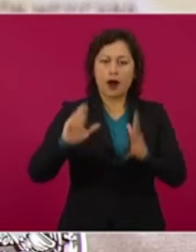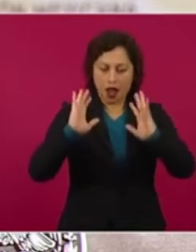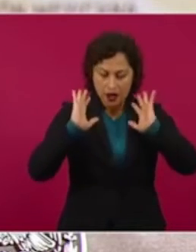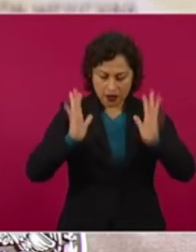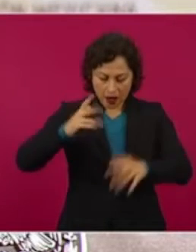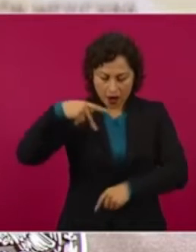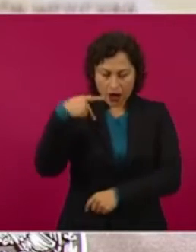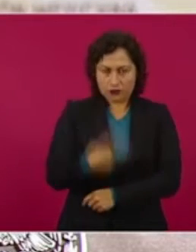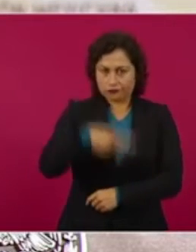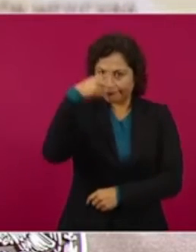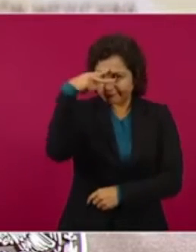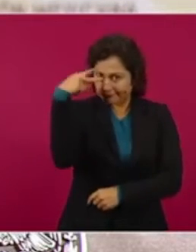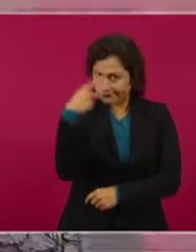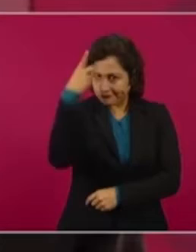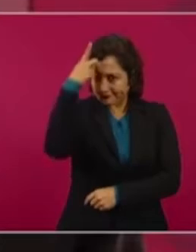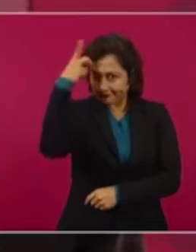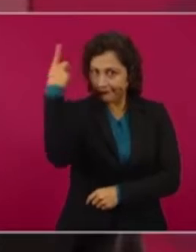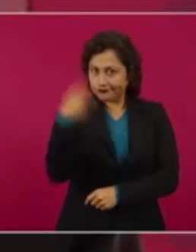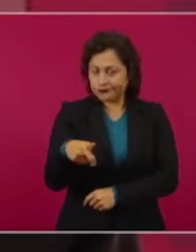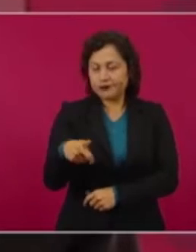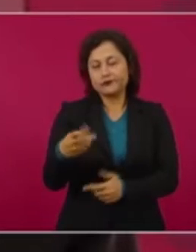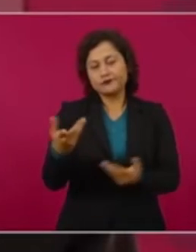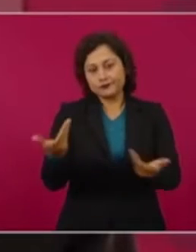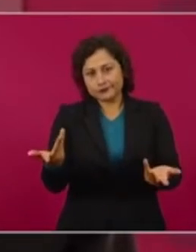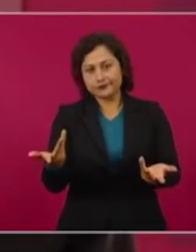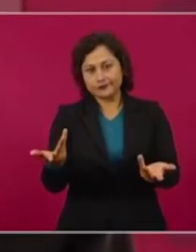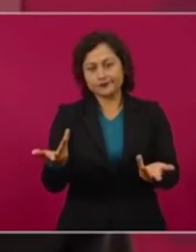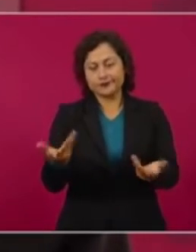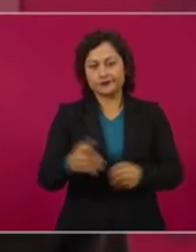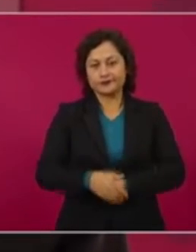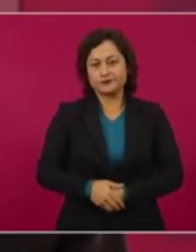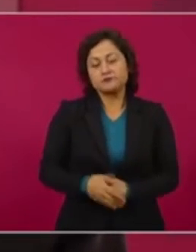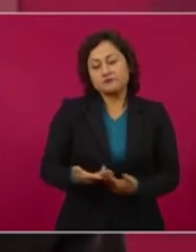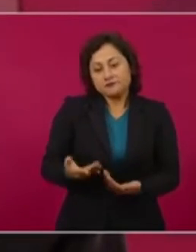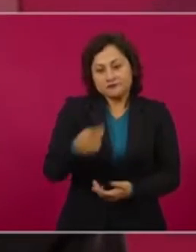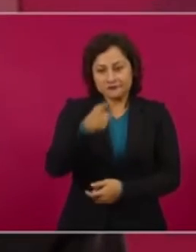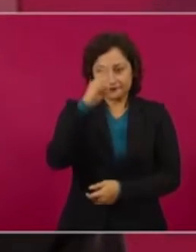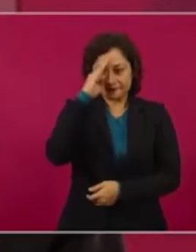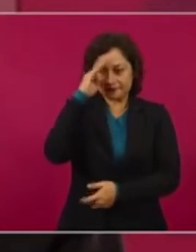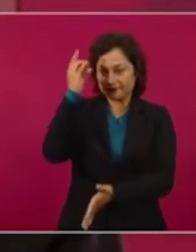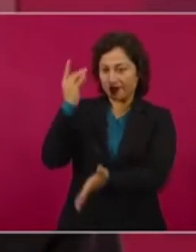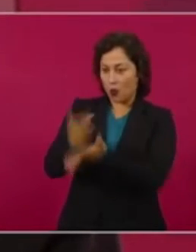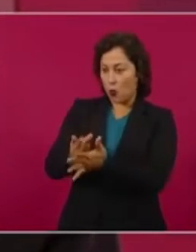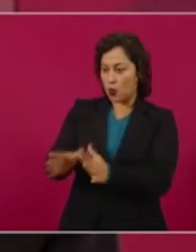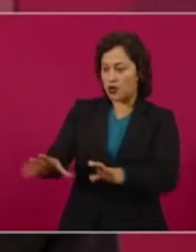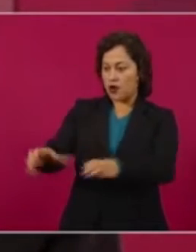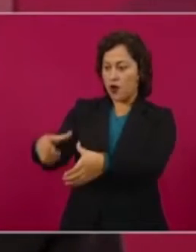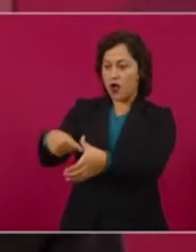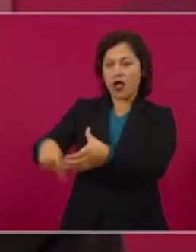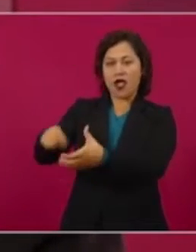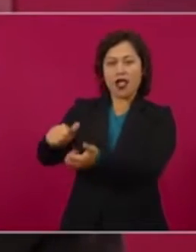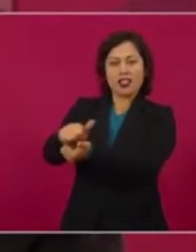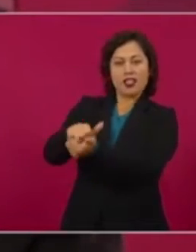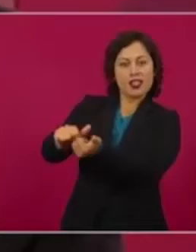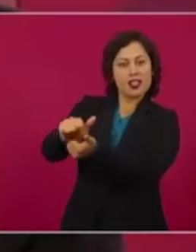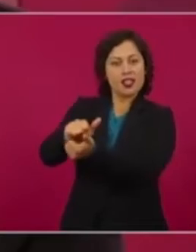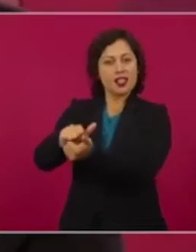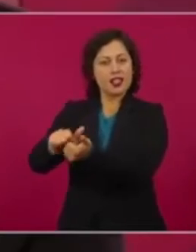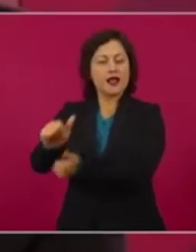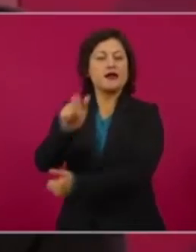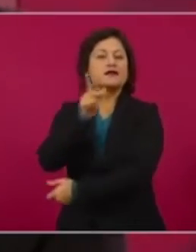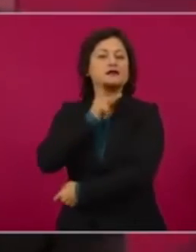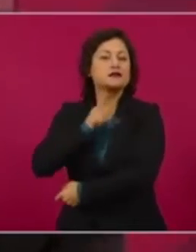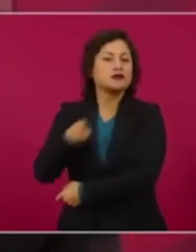Solo una empresa, una refinería, pero es un